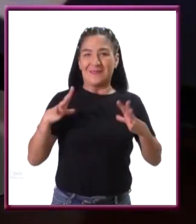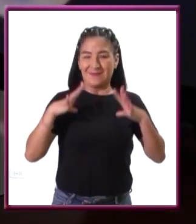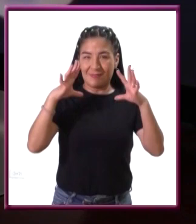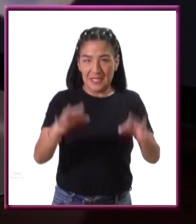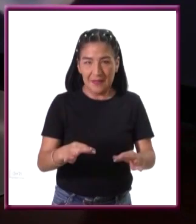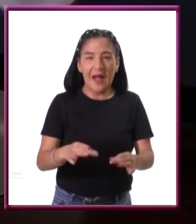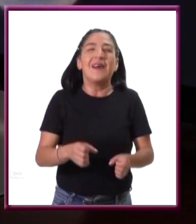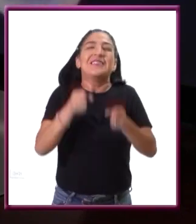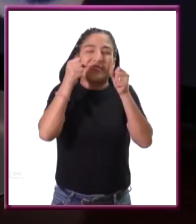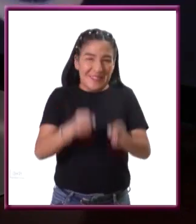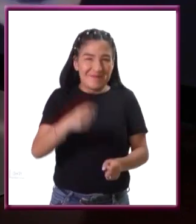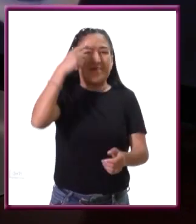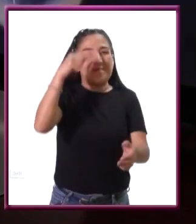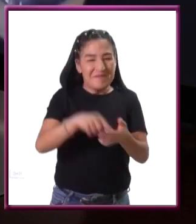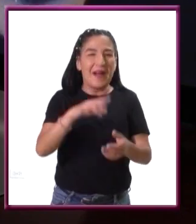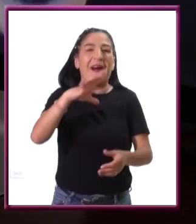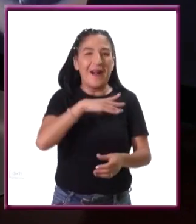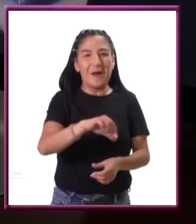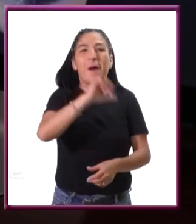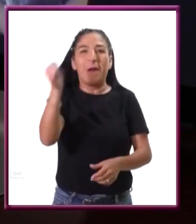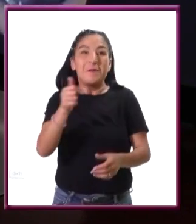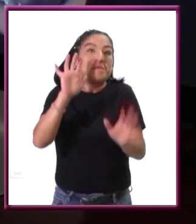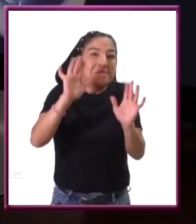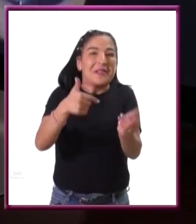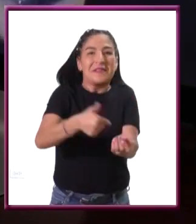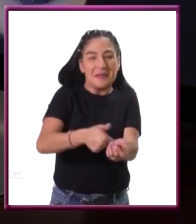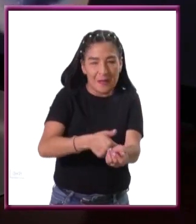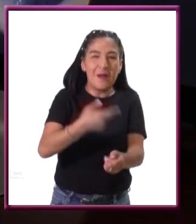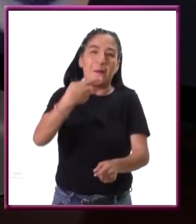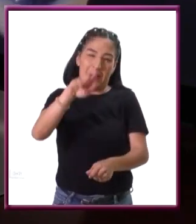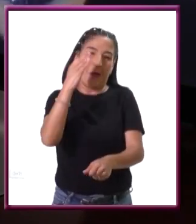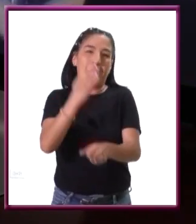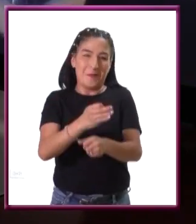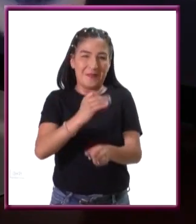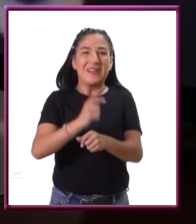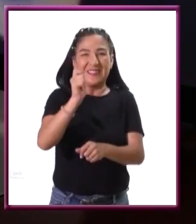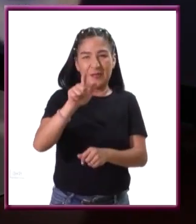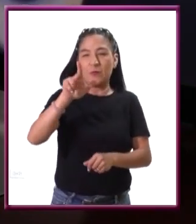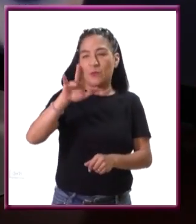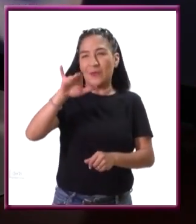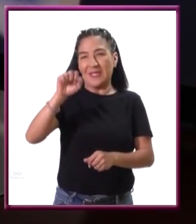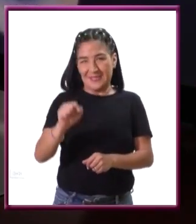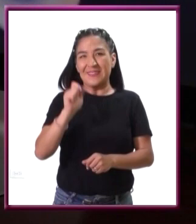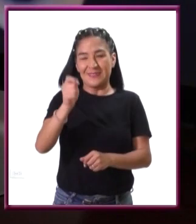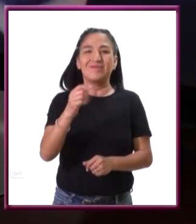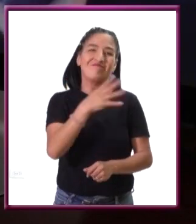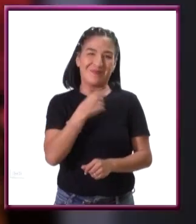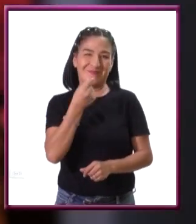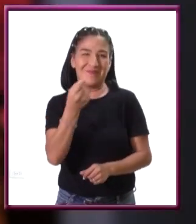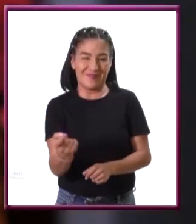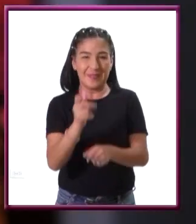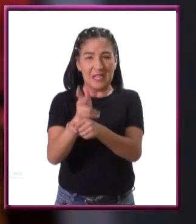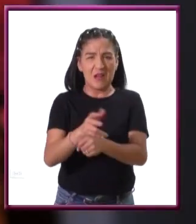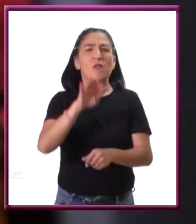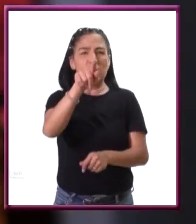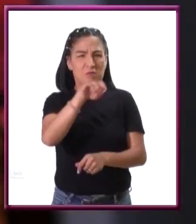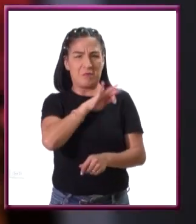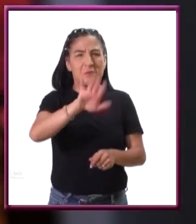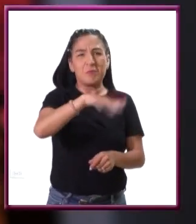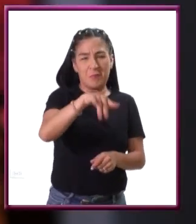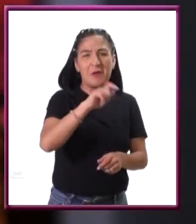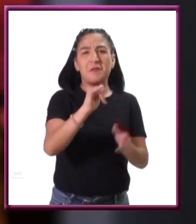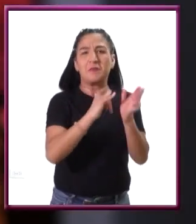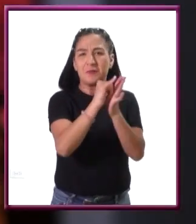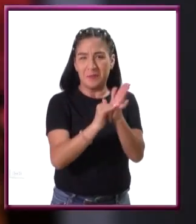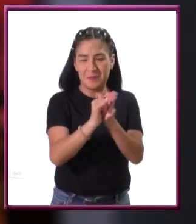ahí escondido, pero vamos a quedarnos ahorita con esta de Louis Le Prince, que incluso se puede encontrar en YouTube. Wow.